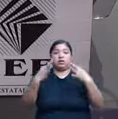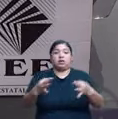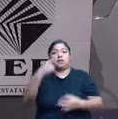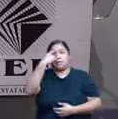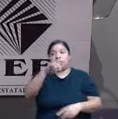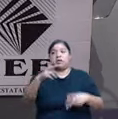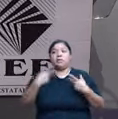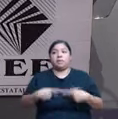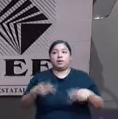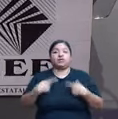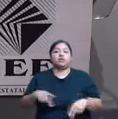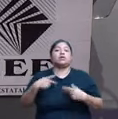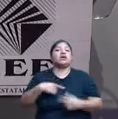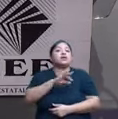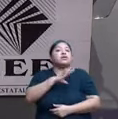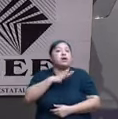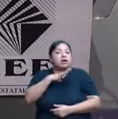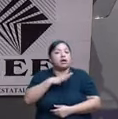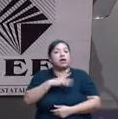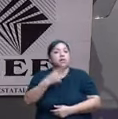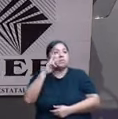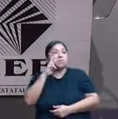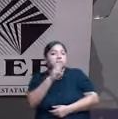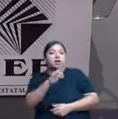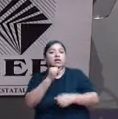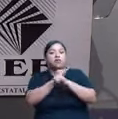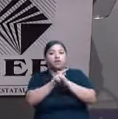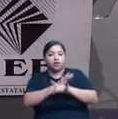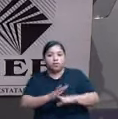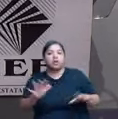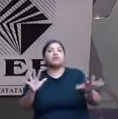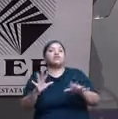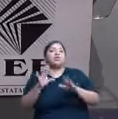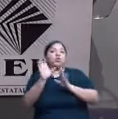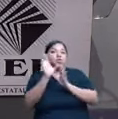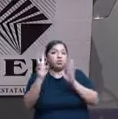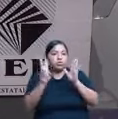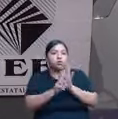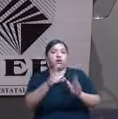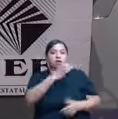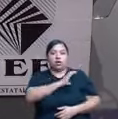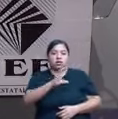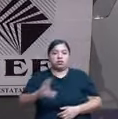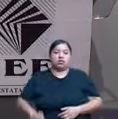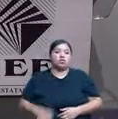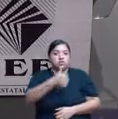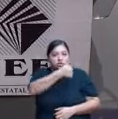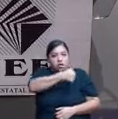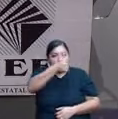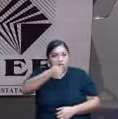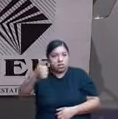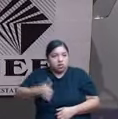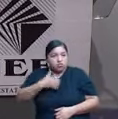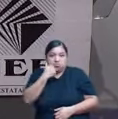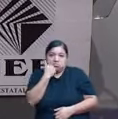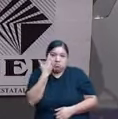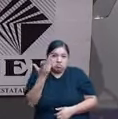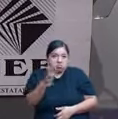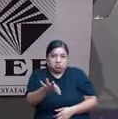ciudadanía tenga a su alcance y pueda consultar la información curricular de la candidatura